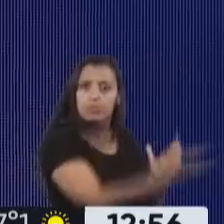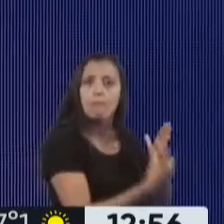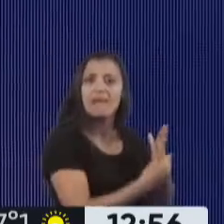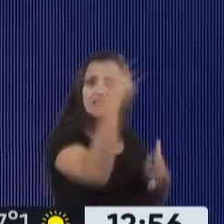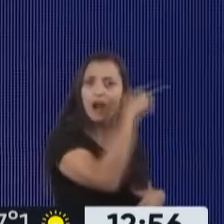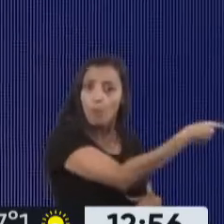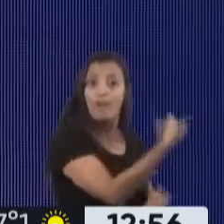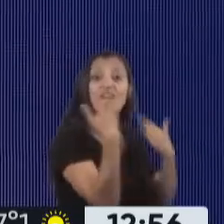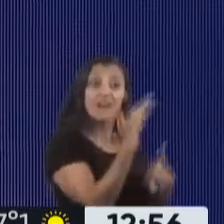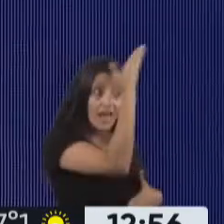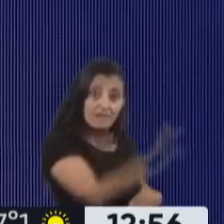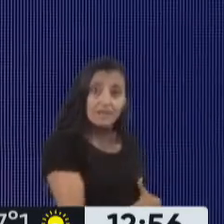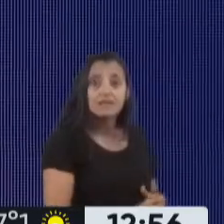Bullrich,